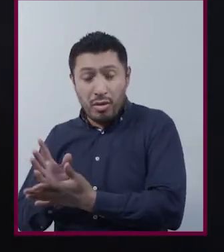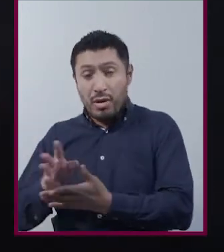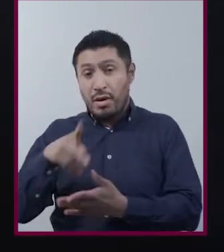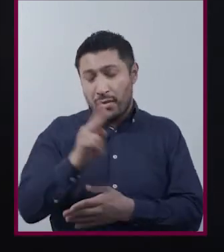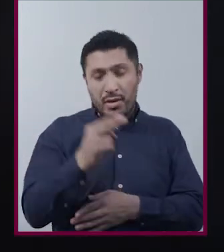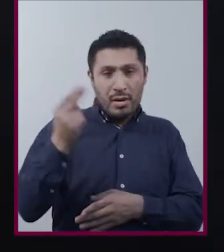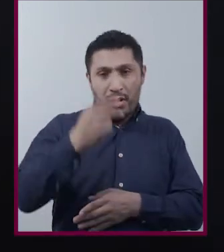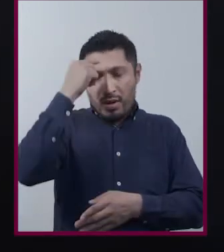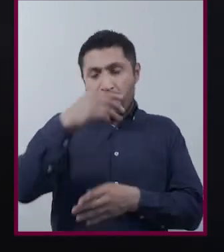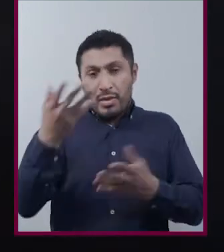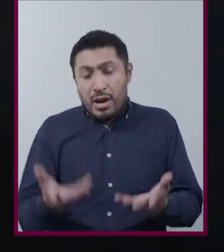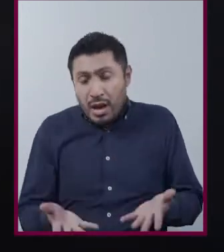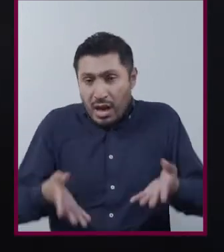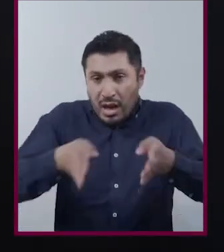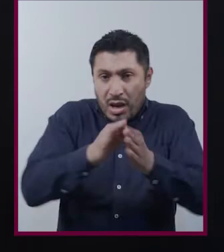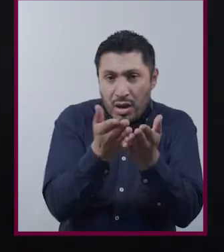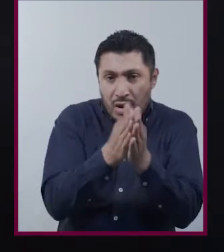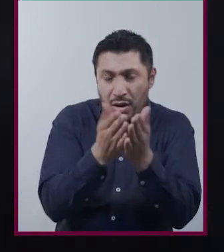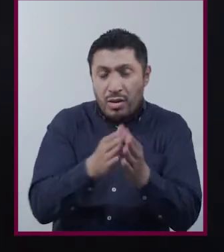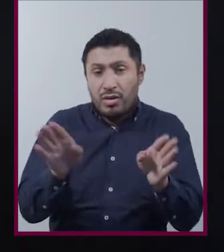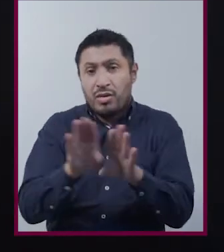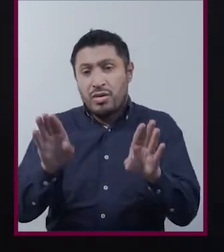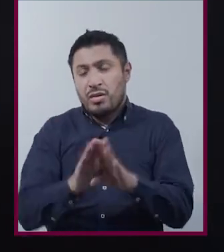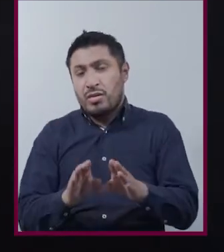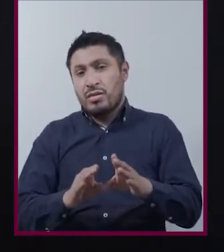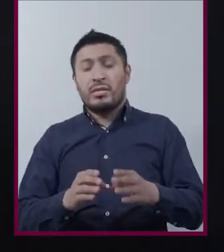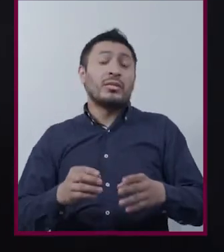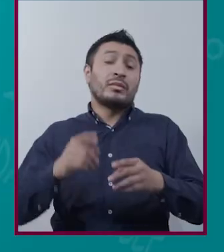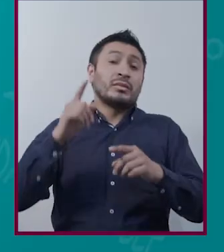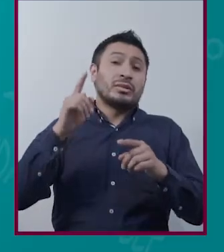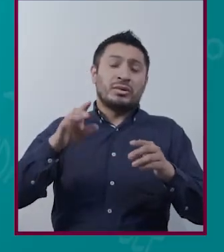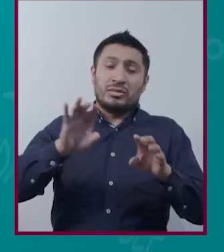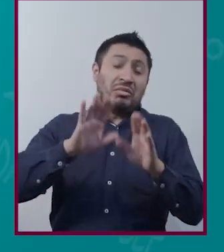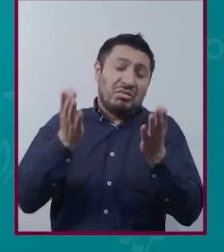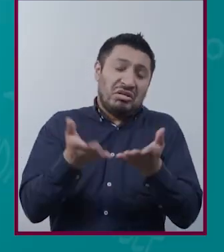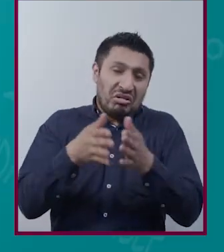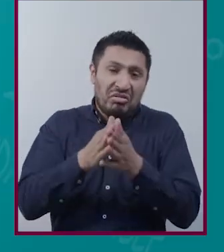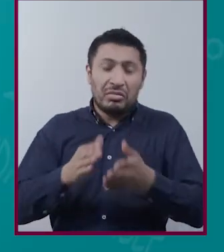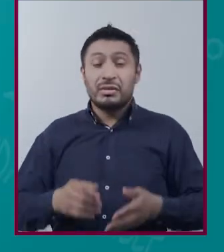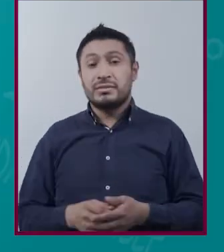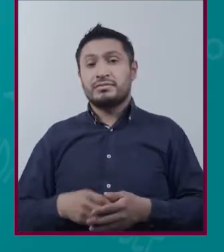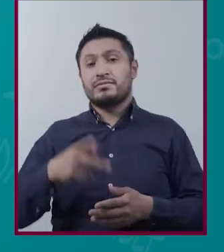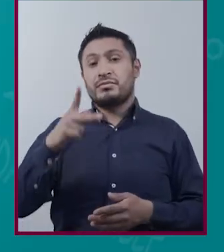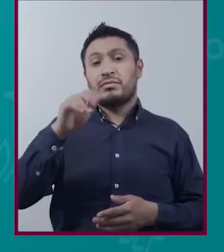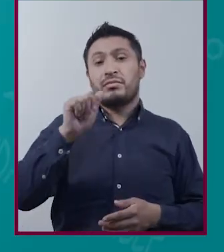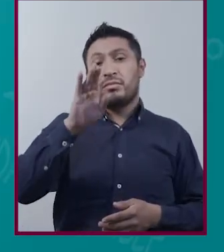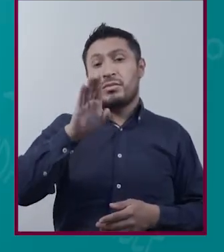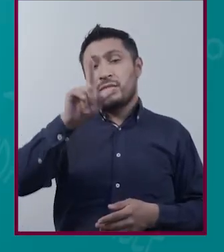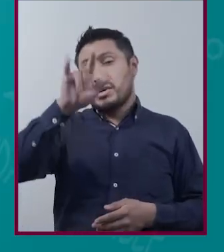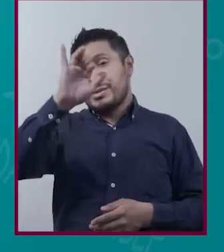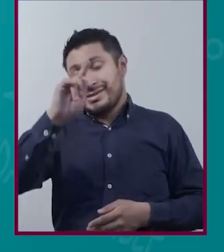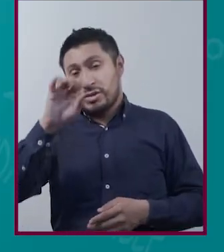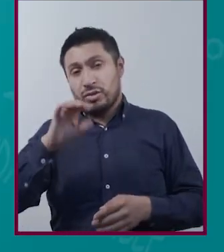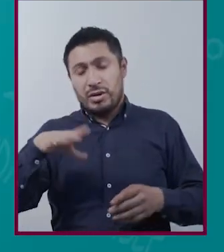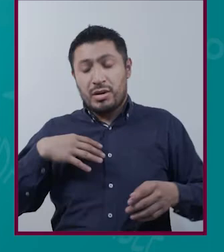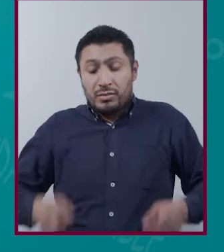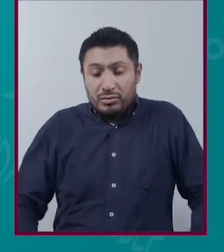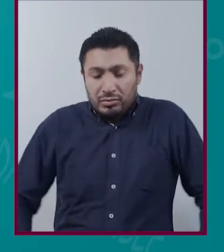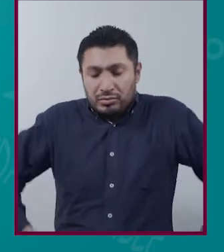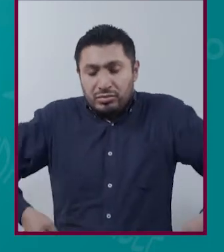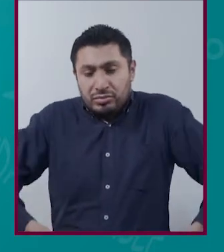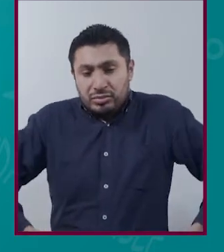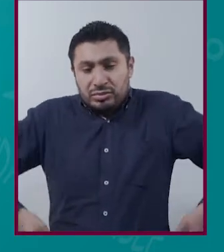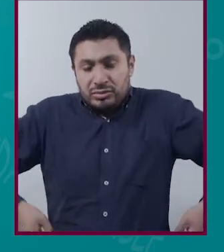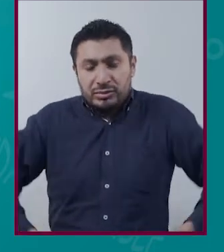para conformar un todo, como si fuera un caleidoscopio de cartuchos. Pablito, sostenido por una muleta y un bordón,